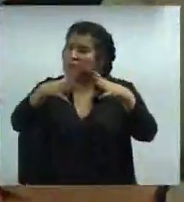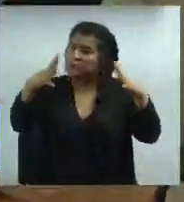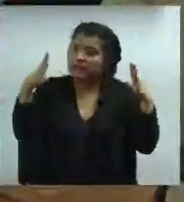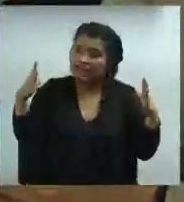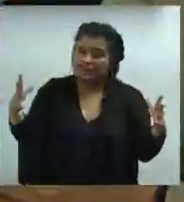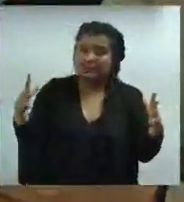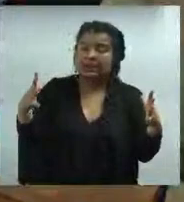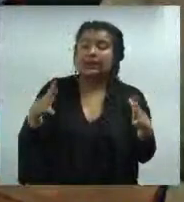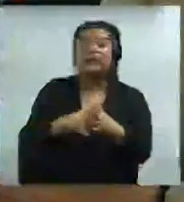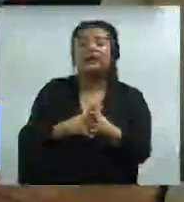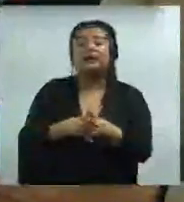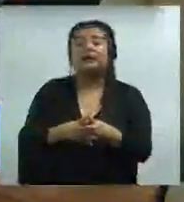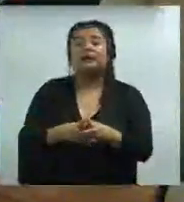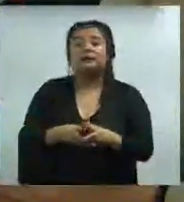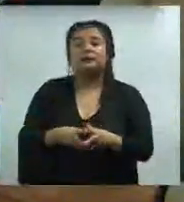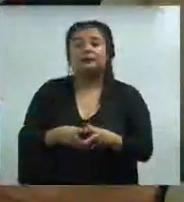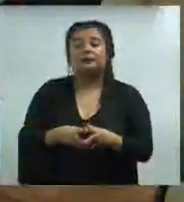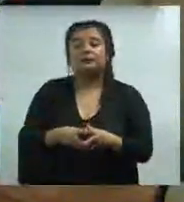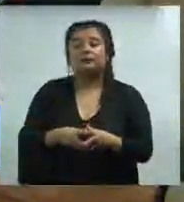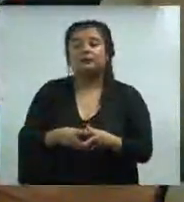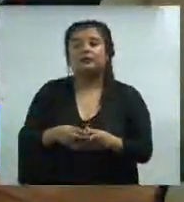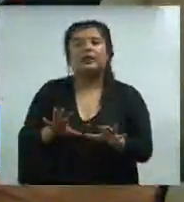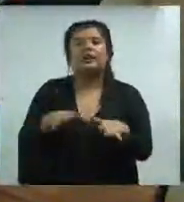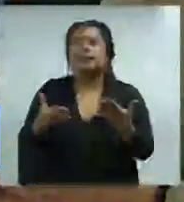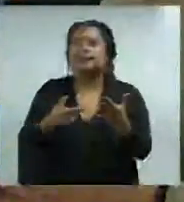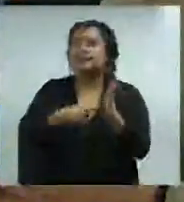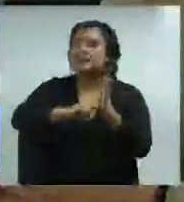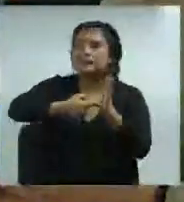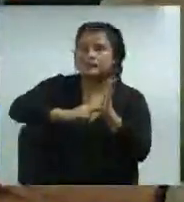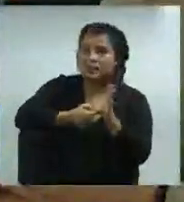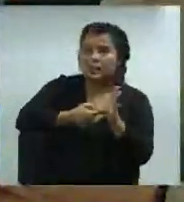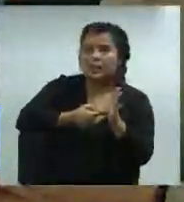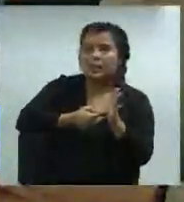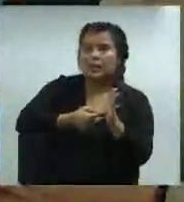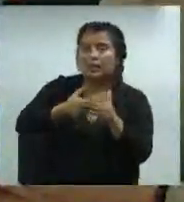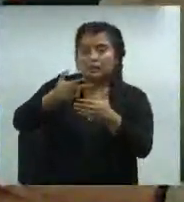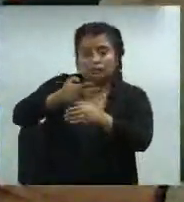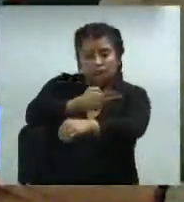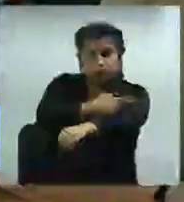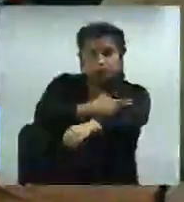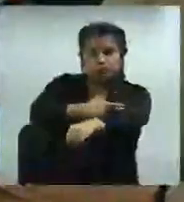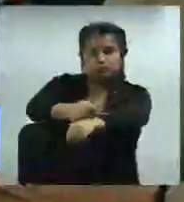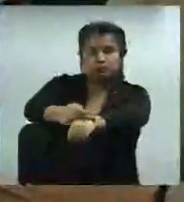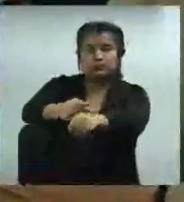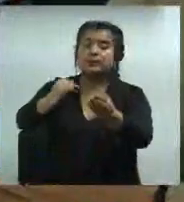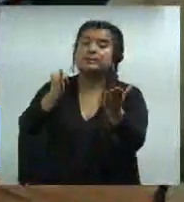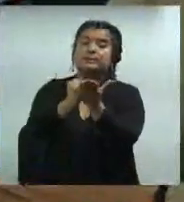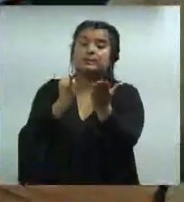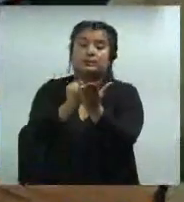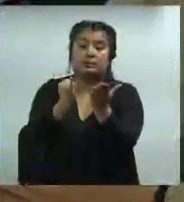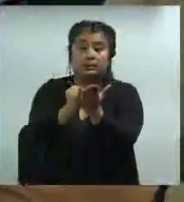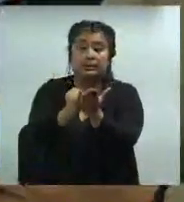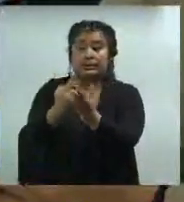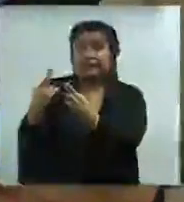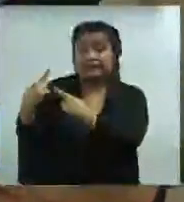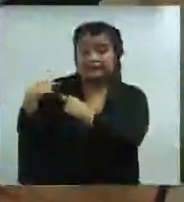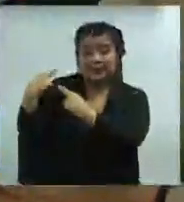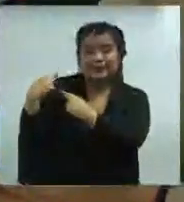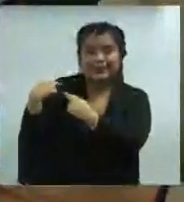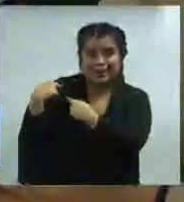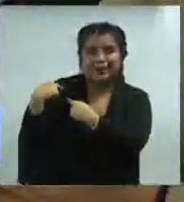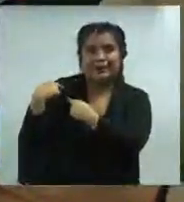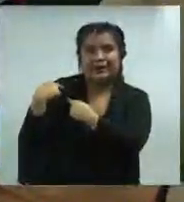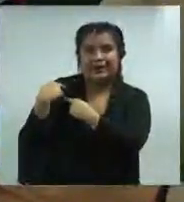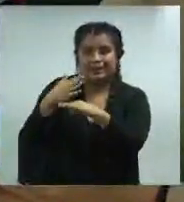es una contaminación grave. ¿Qué quiere decir eso? Que a lo largo de la historia, las instituciones encargadas de protegerlos no